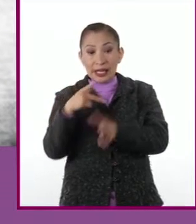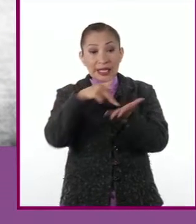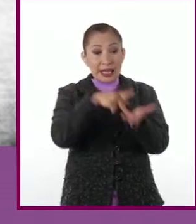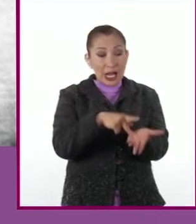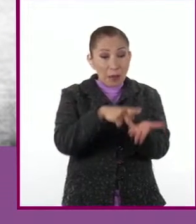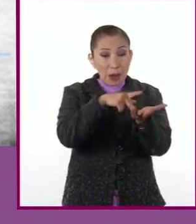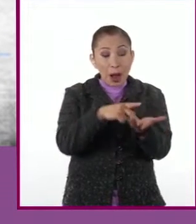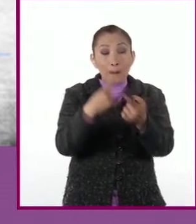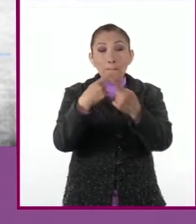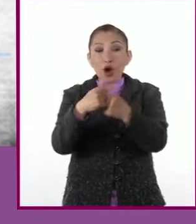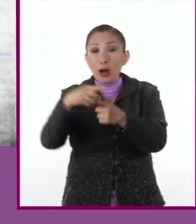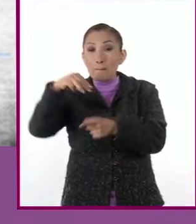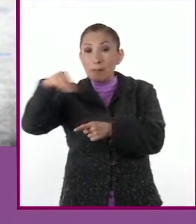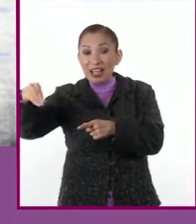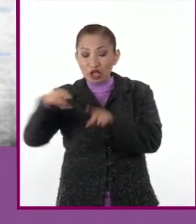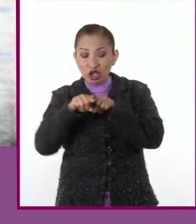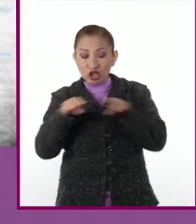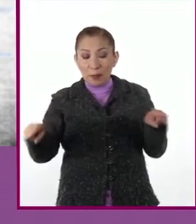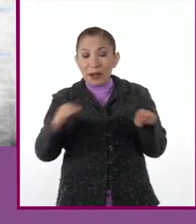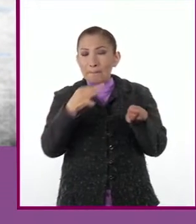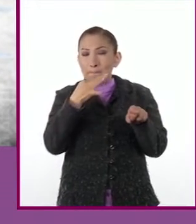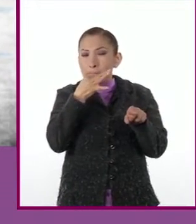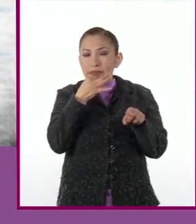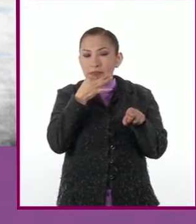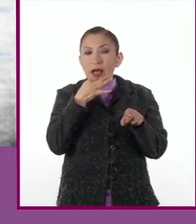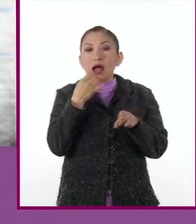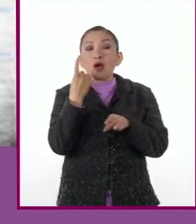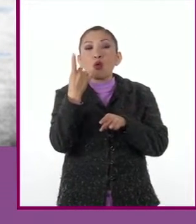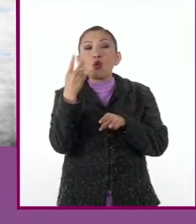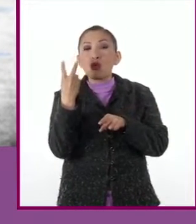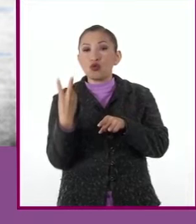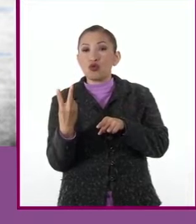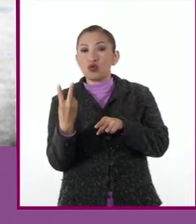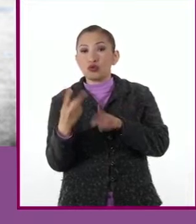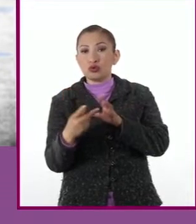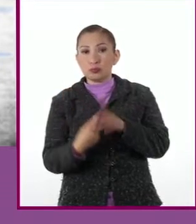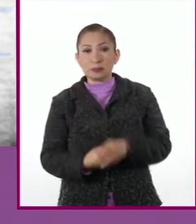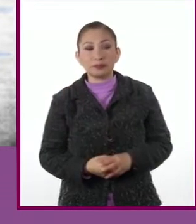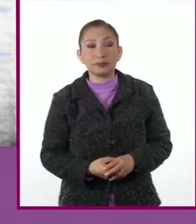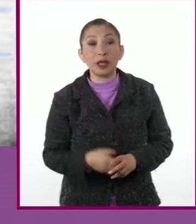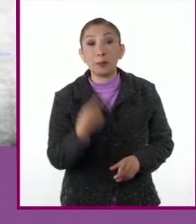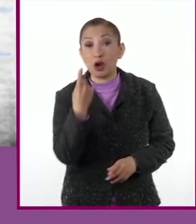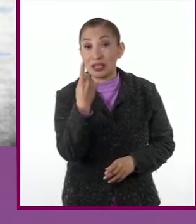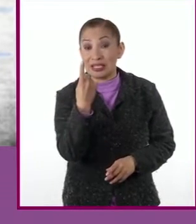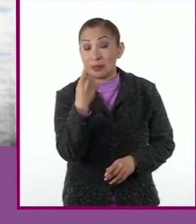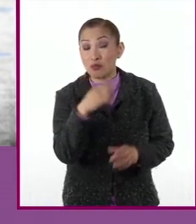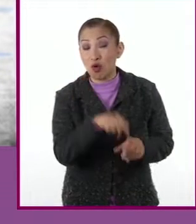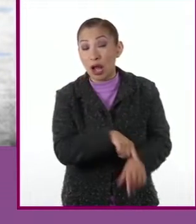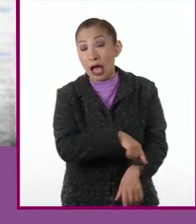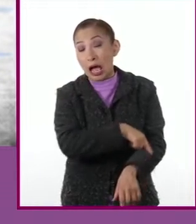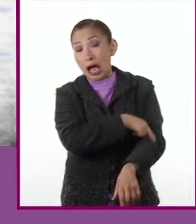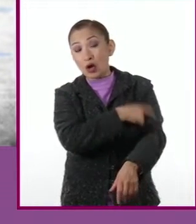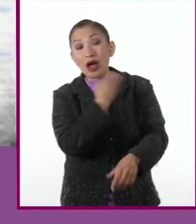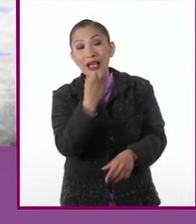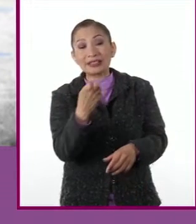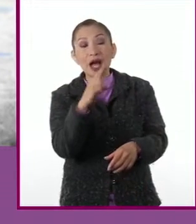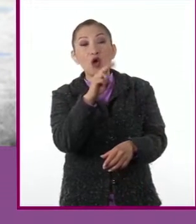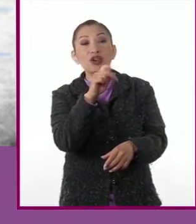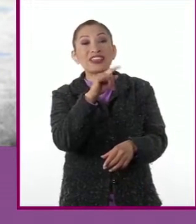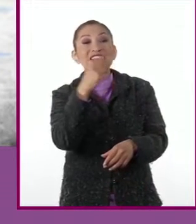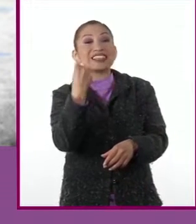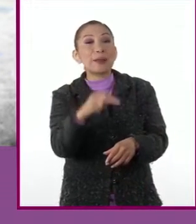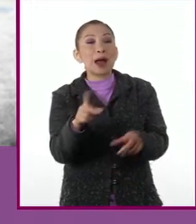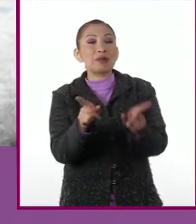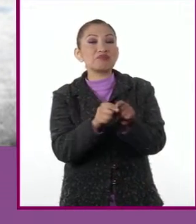kilogramos por metros sobre segundo al cuadrado. Como resulta muy largo, a esta unidad se le